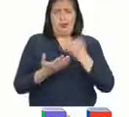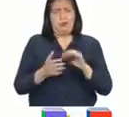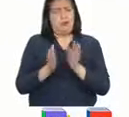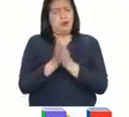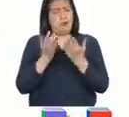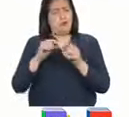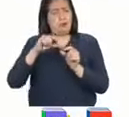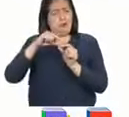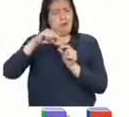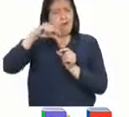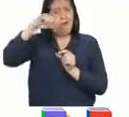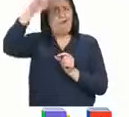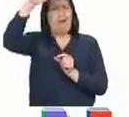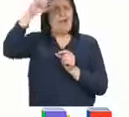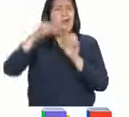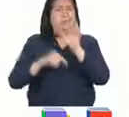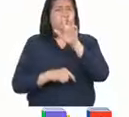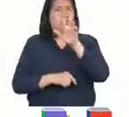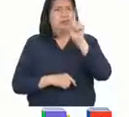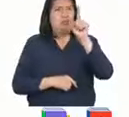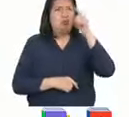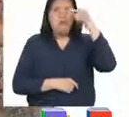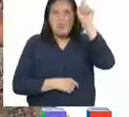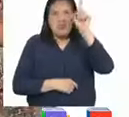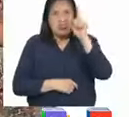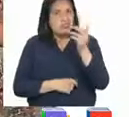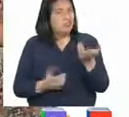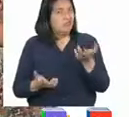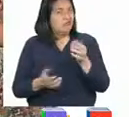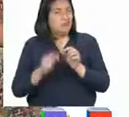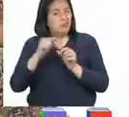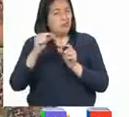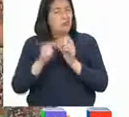en mi cuaderno una barra con 31 millones de cuadraditos.